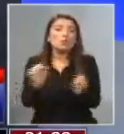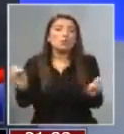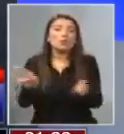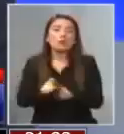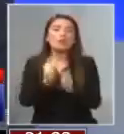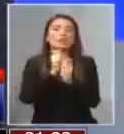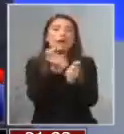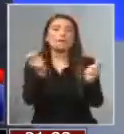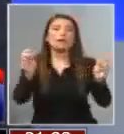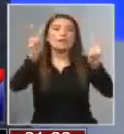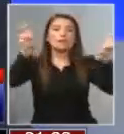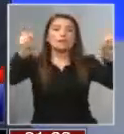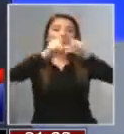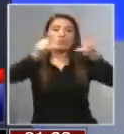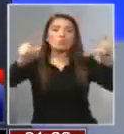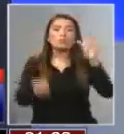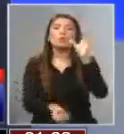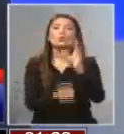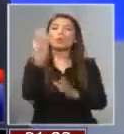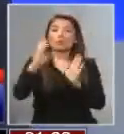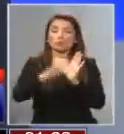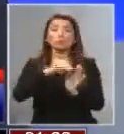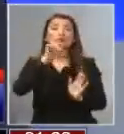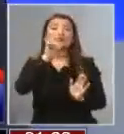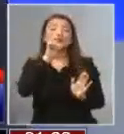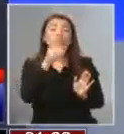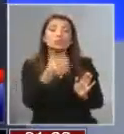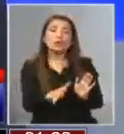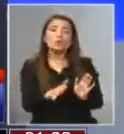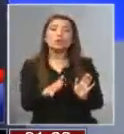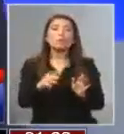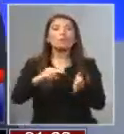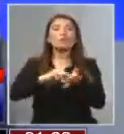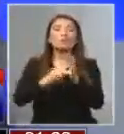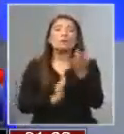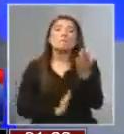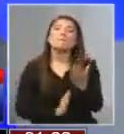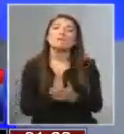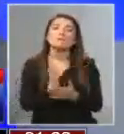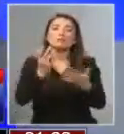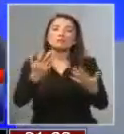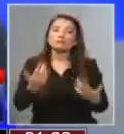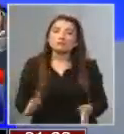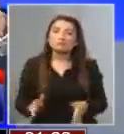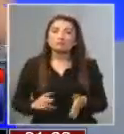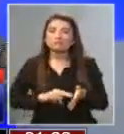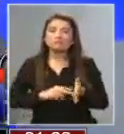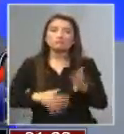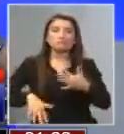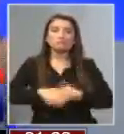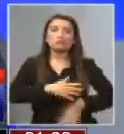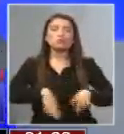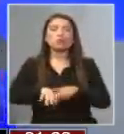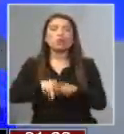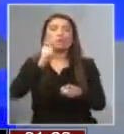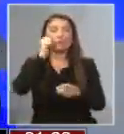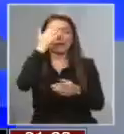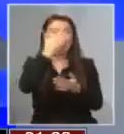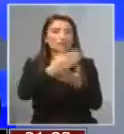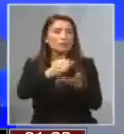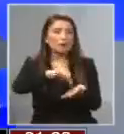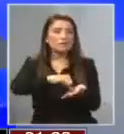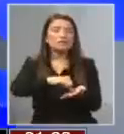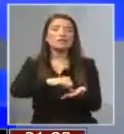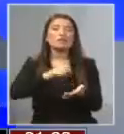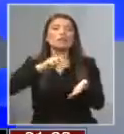diciendo que vamos a tener una nueva constitución, porque eso ya genera problemas, etcétera. Y eso no es un problema que genere frente al país, es un problema que genera